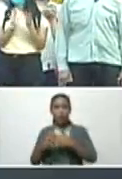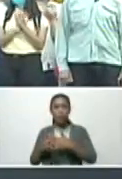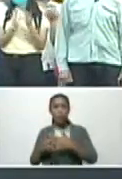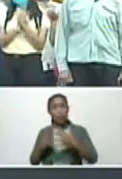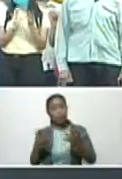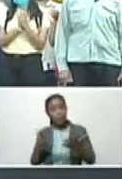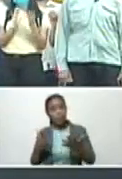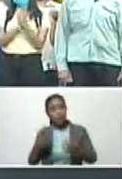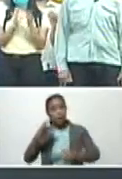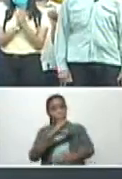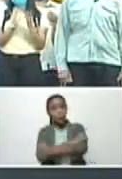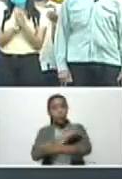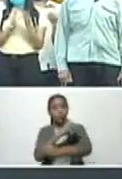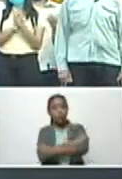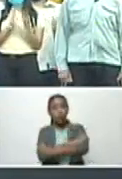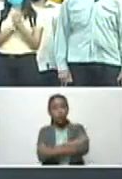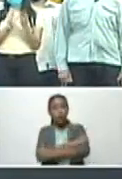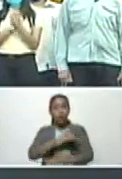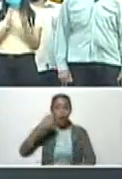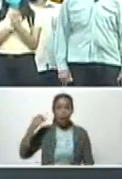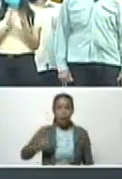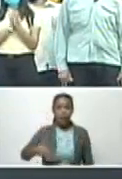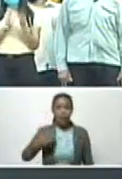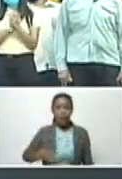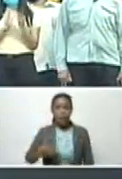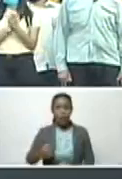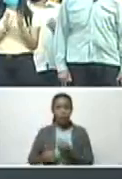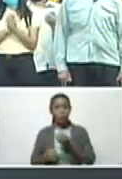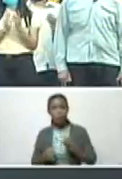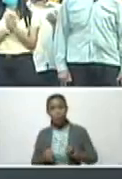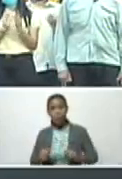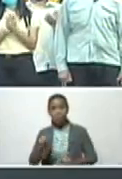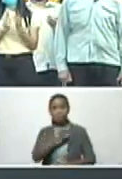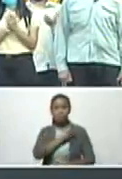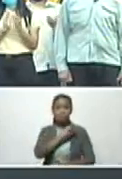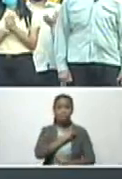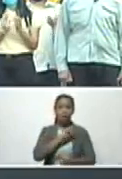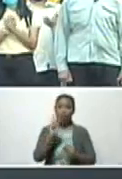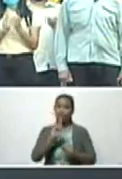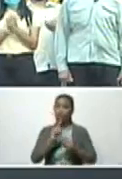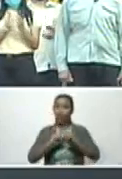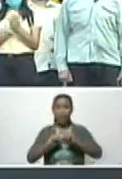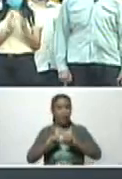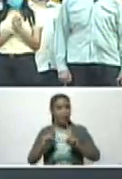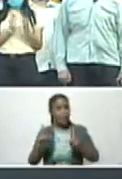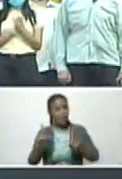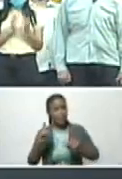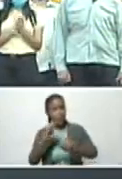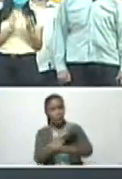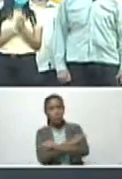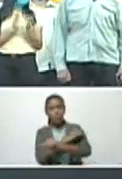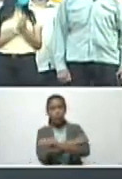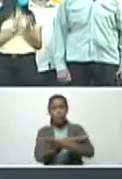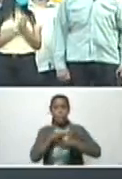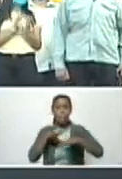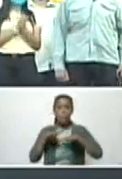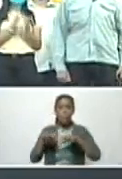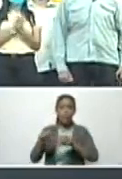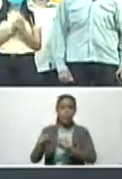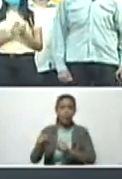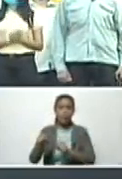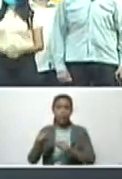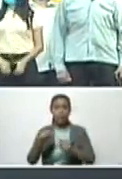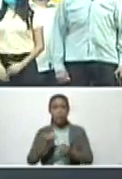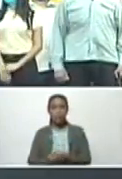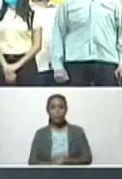las oligarquías, la derecha y la izquierda cobarde. No diferencio entre oligarquía, derecha fascista